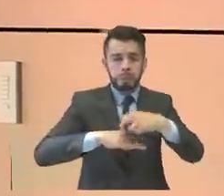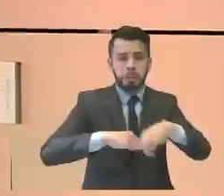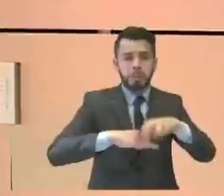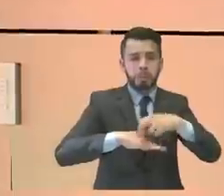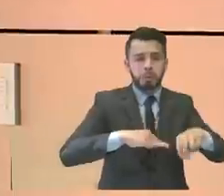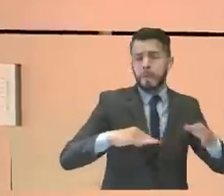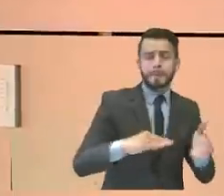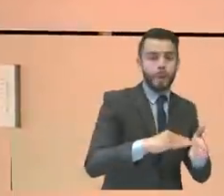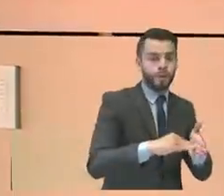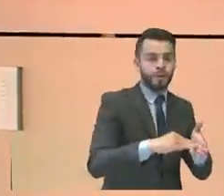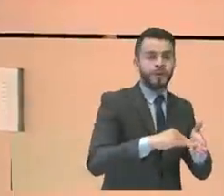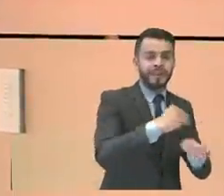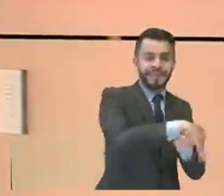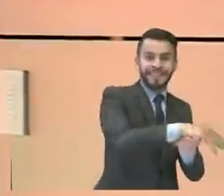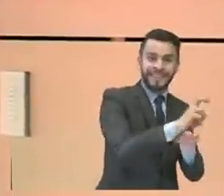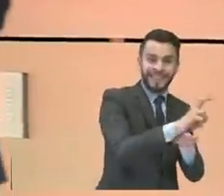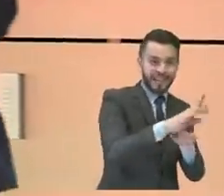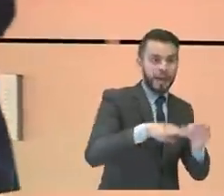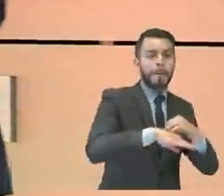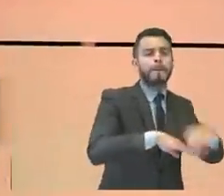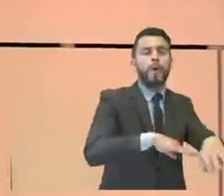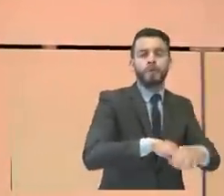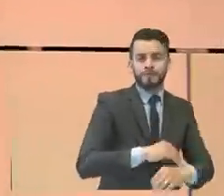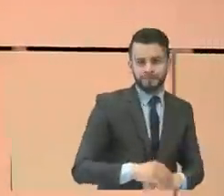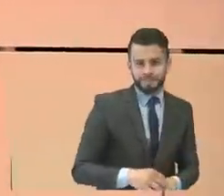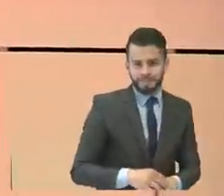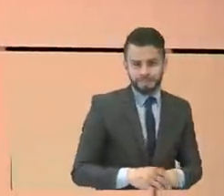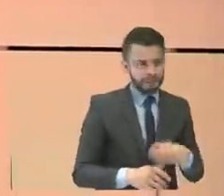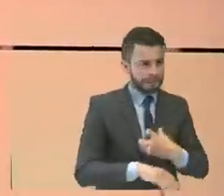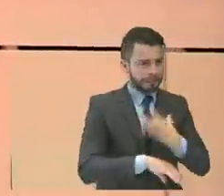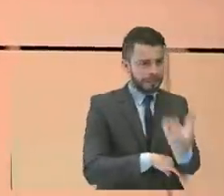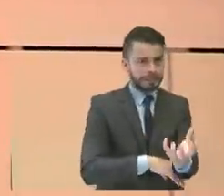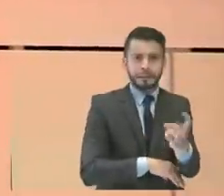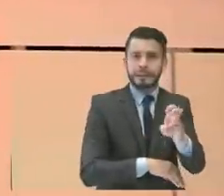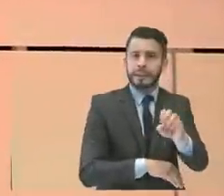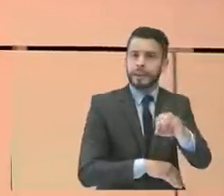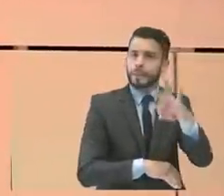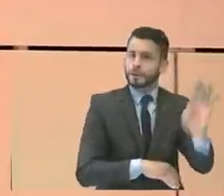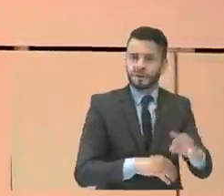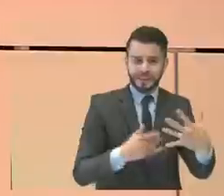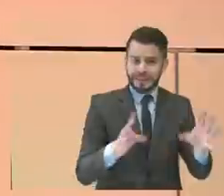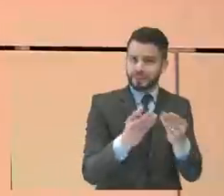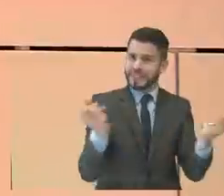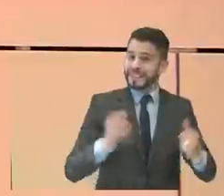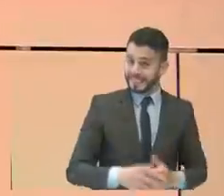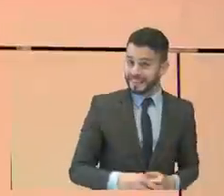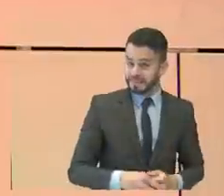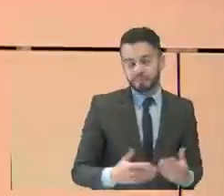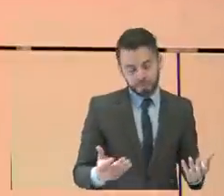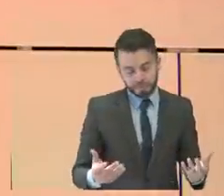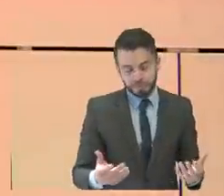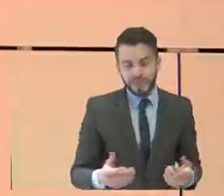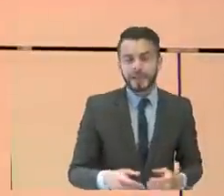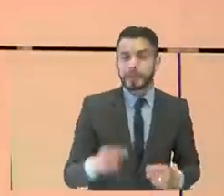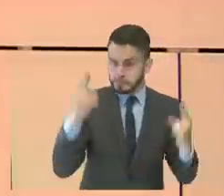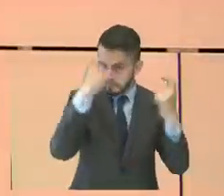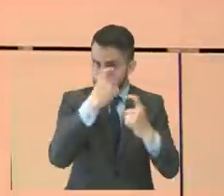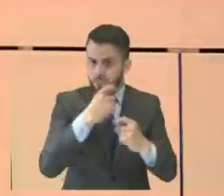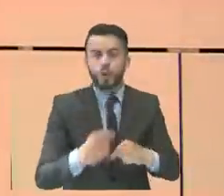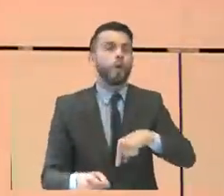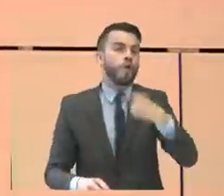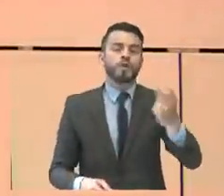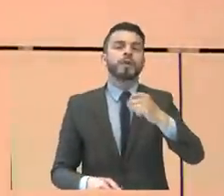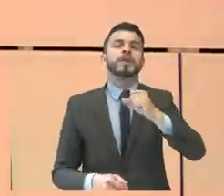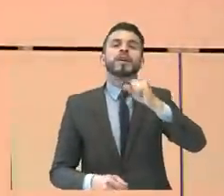que arranca en el borde norte, hacia la 200, y quiere ir en transporte público sobre la